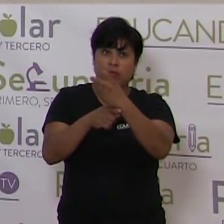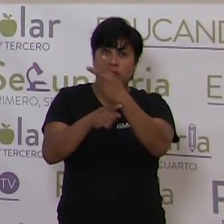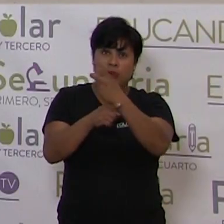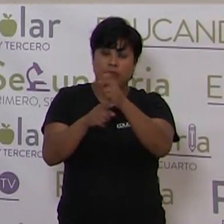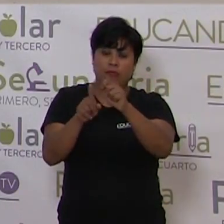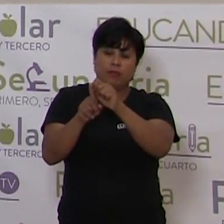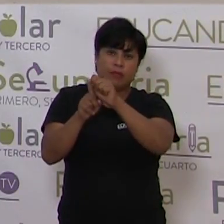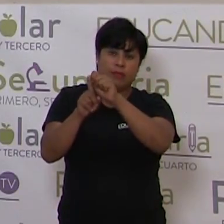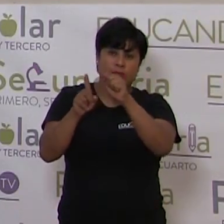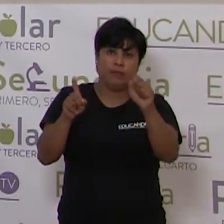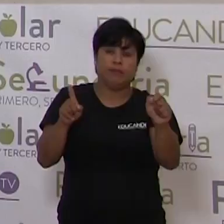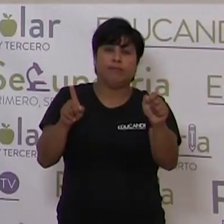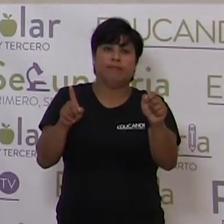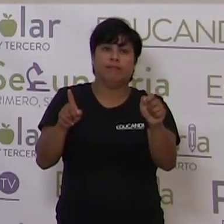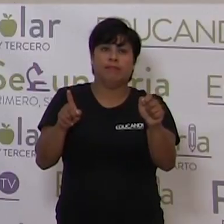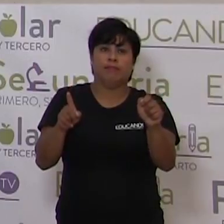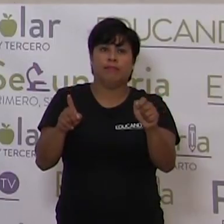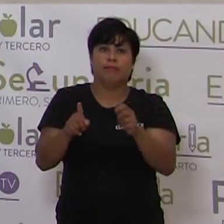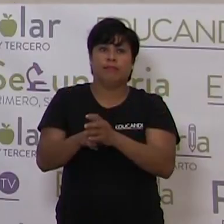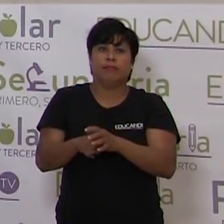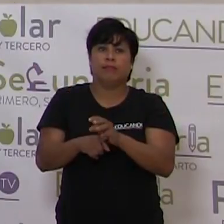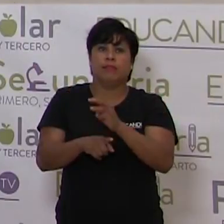el segundo segmento,